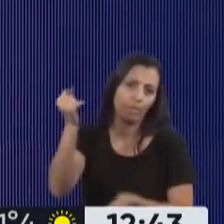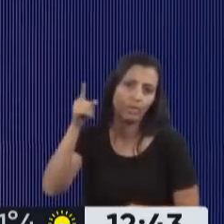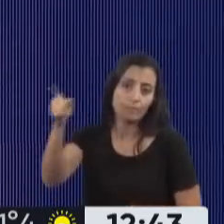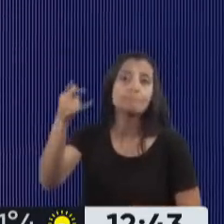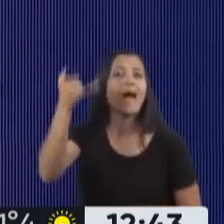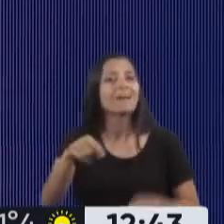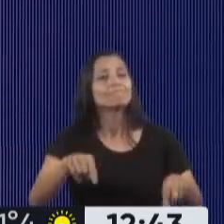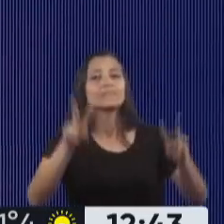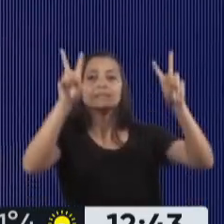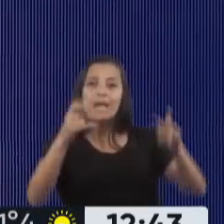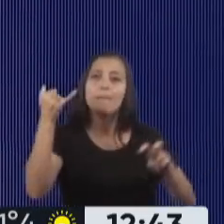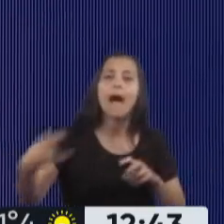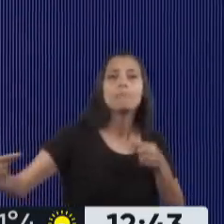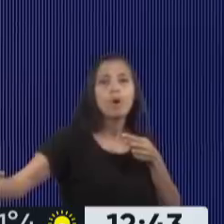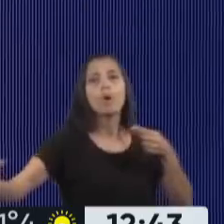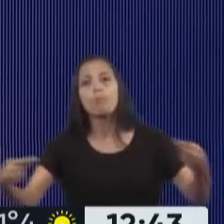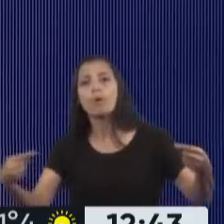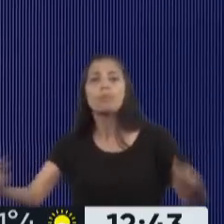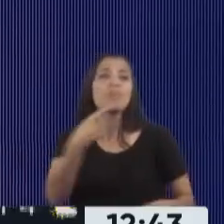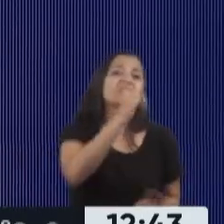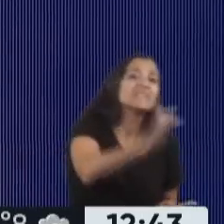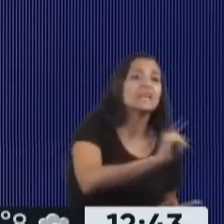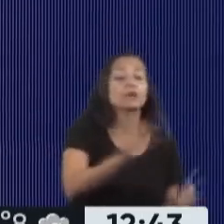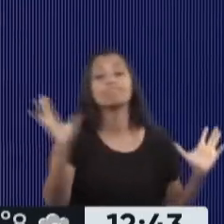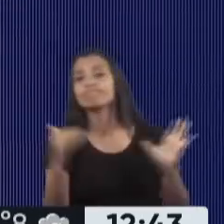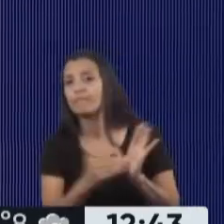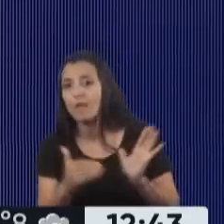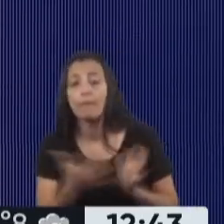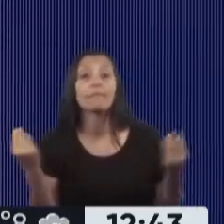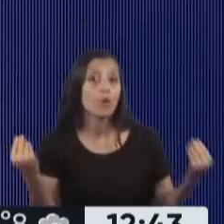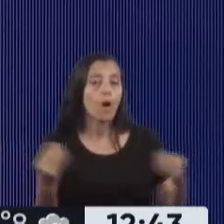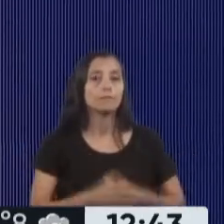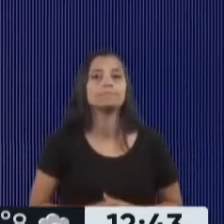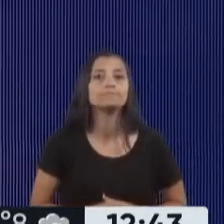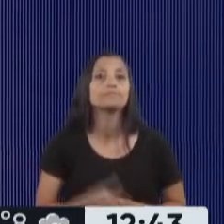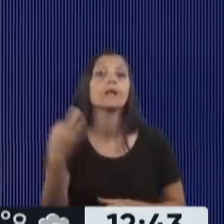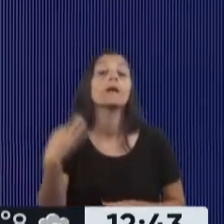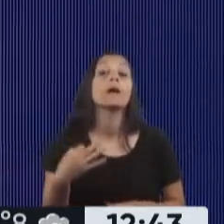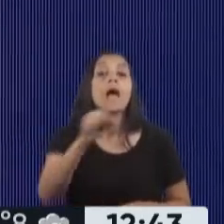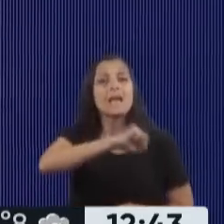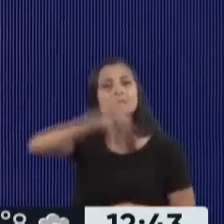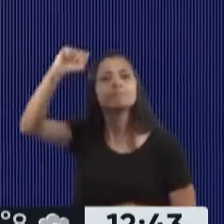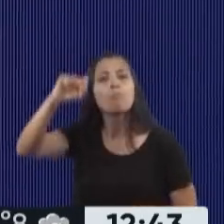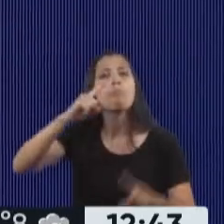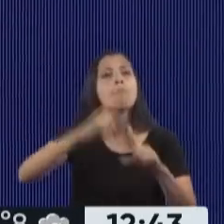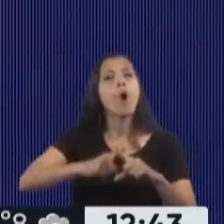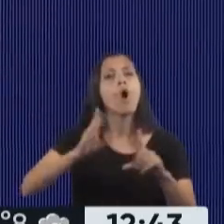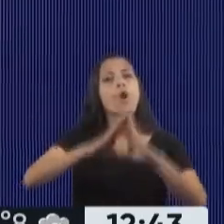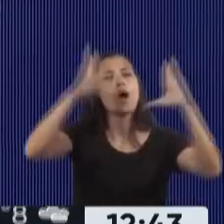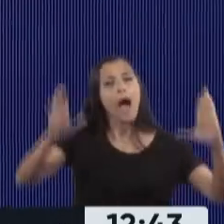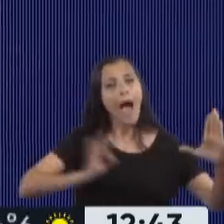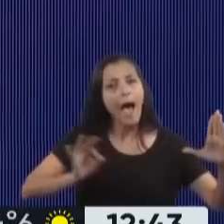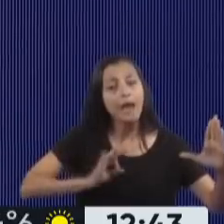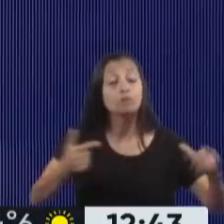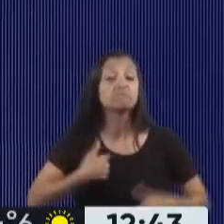hay una discusión, digamos, si es válido o no estar haciendo las anualizaciones. Desde